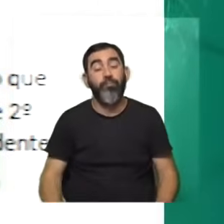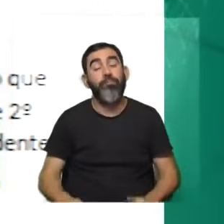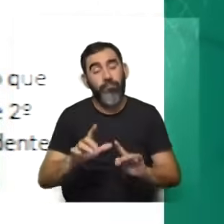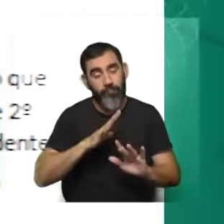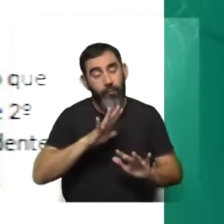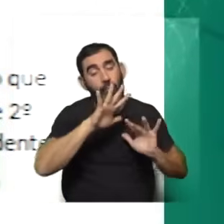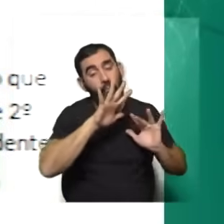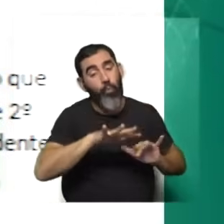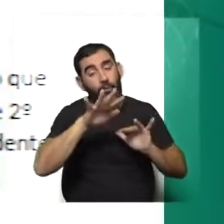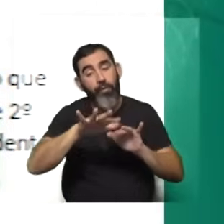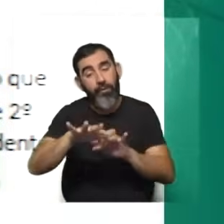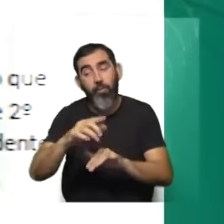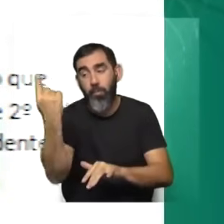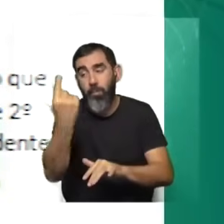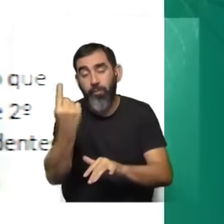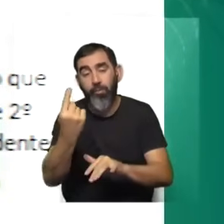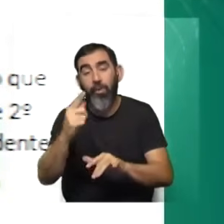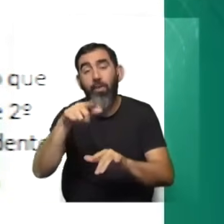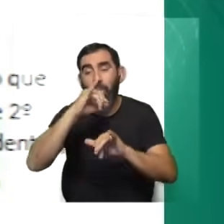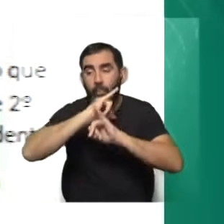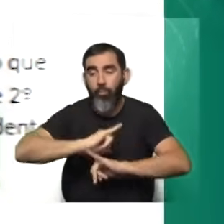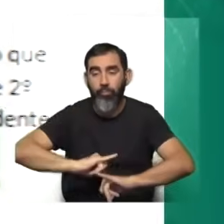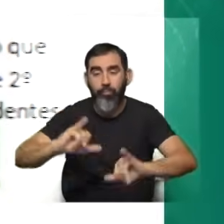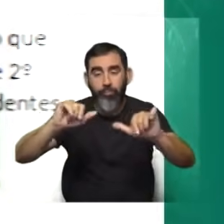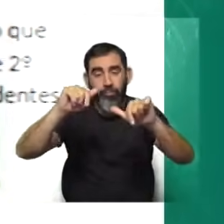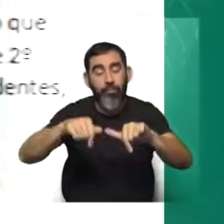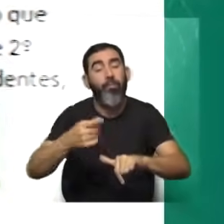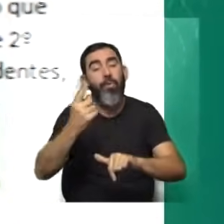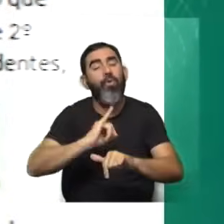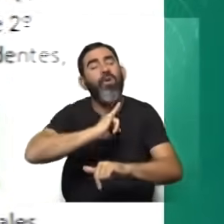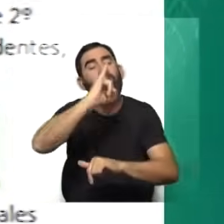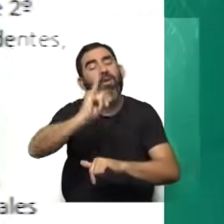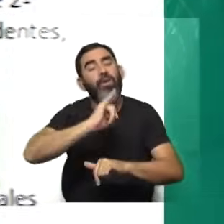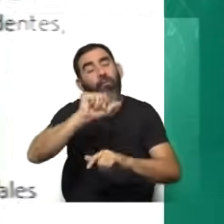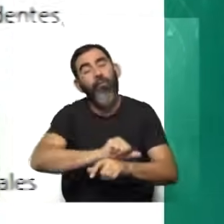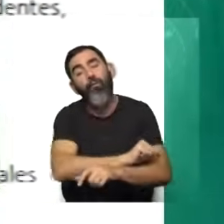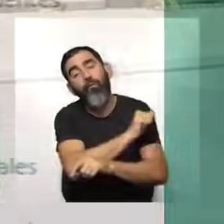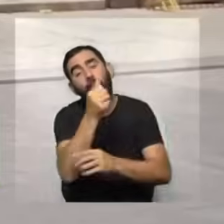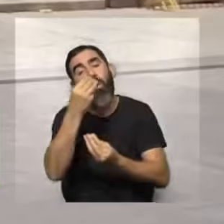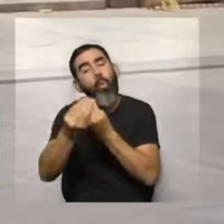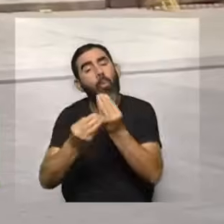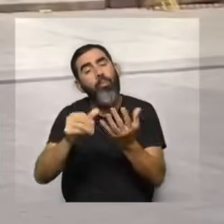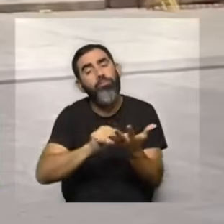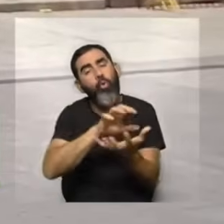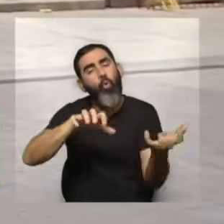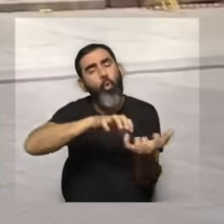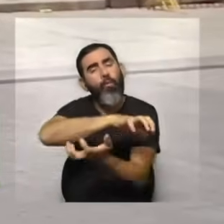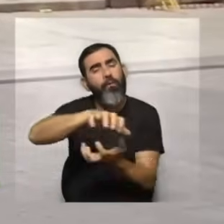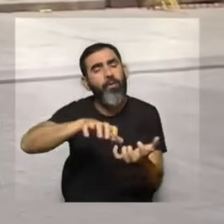movilización aquí en unos minutos y estaremos reportando también. Pero vamos a ver un informe de cómo se ha dado este conflicto.